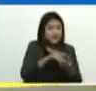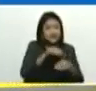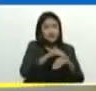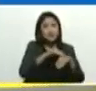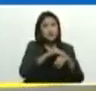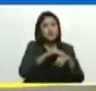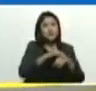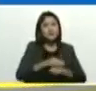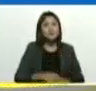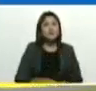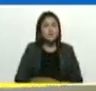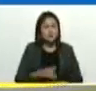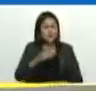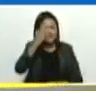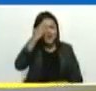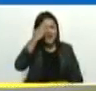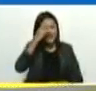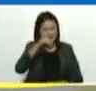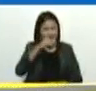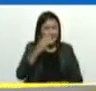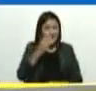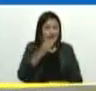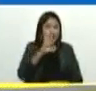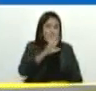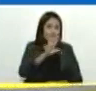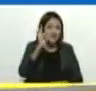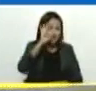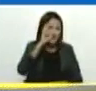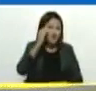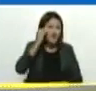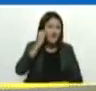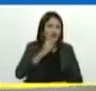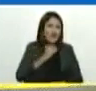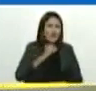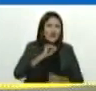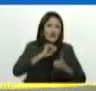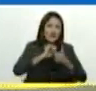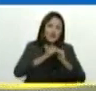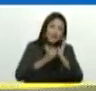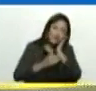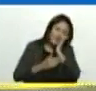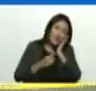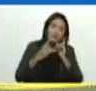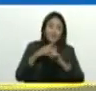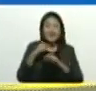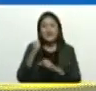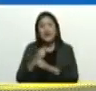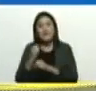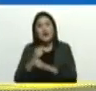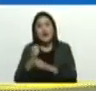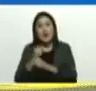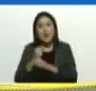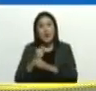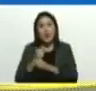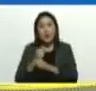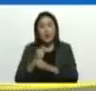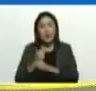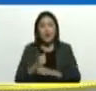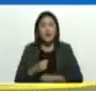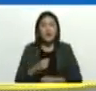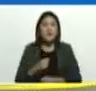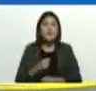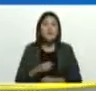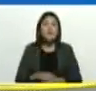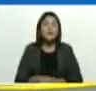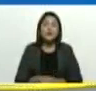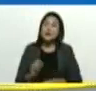Ustedes saben cómo era Fidel con el descanso y el trabajo. Una vez le